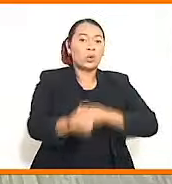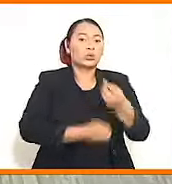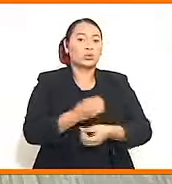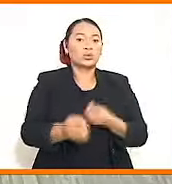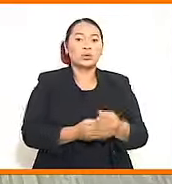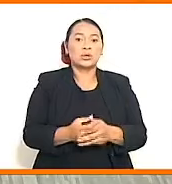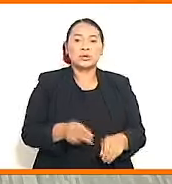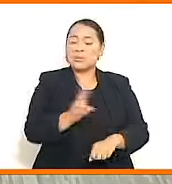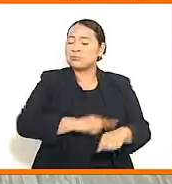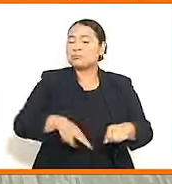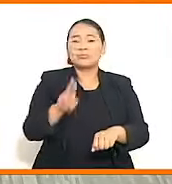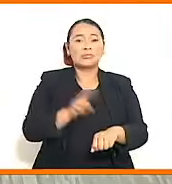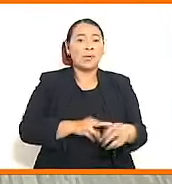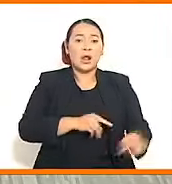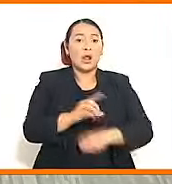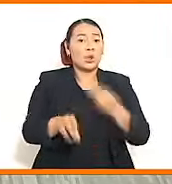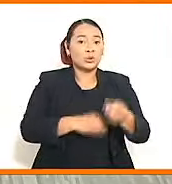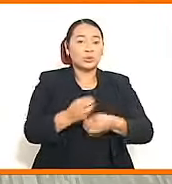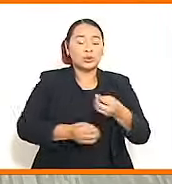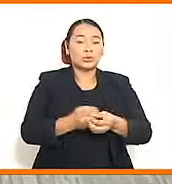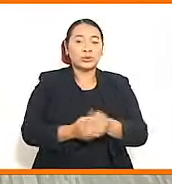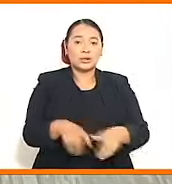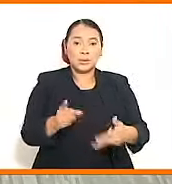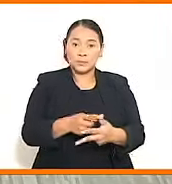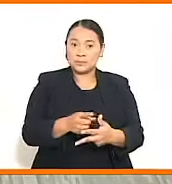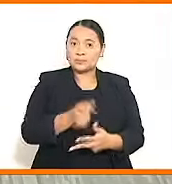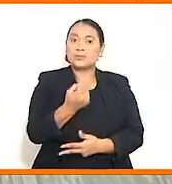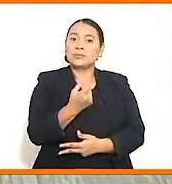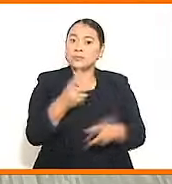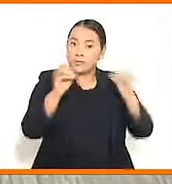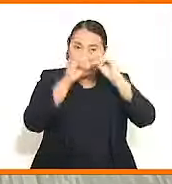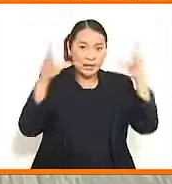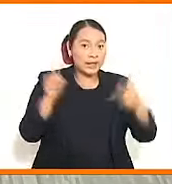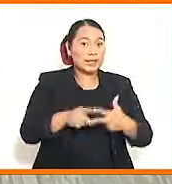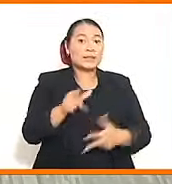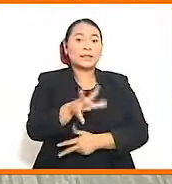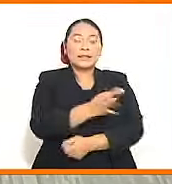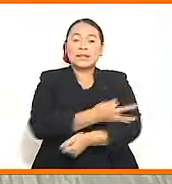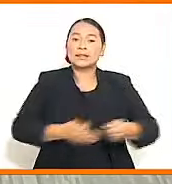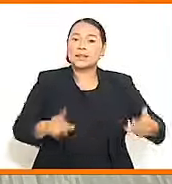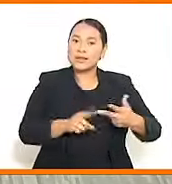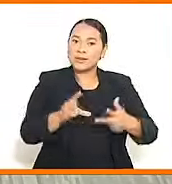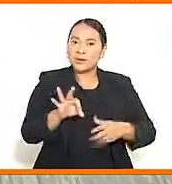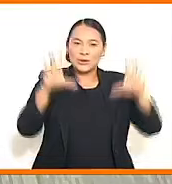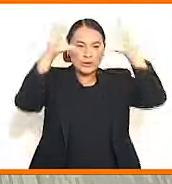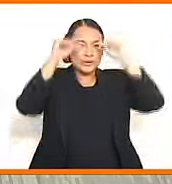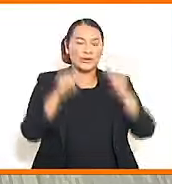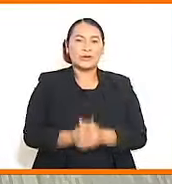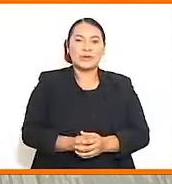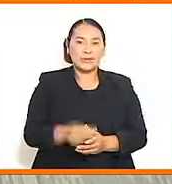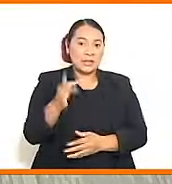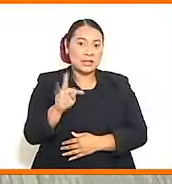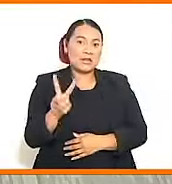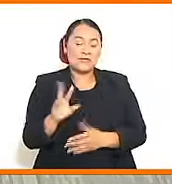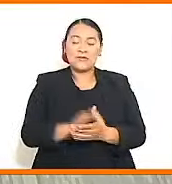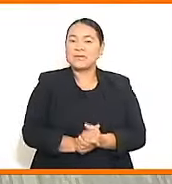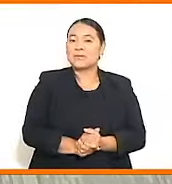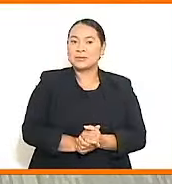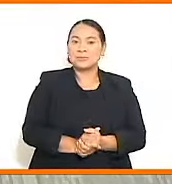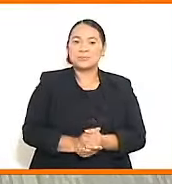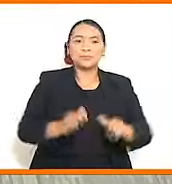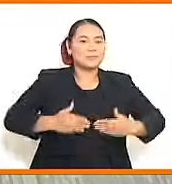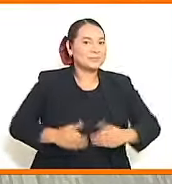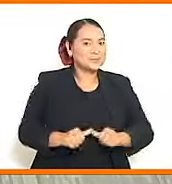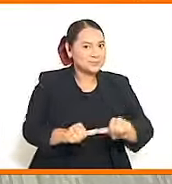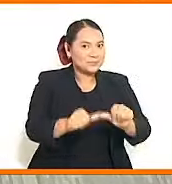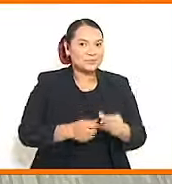con normalidad en los horarios de 11 de la mañana, 3 de la tarde y 9 de la noche a través de los canales que ya conoces. Continúa